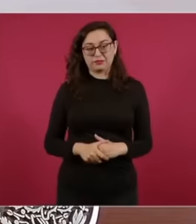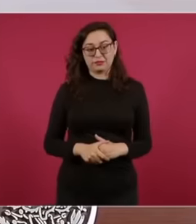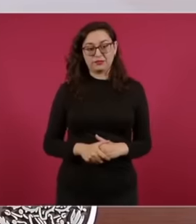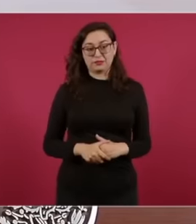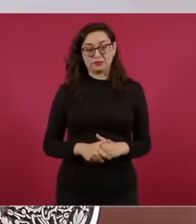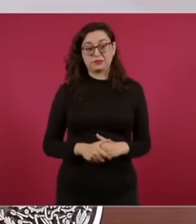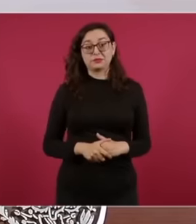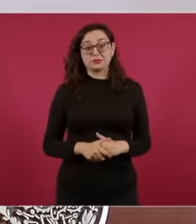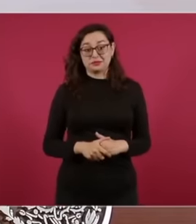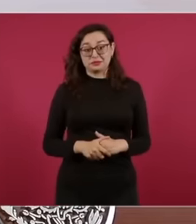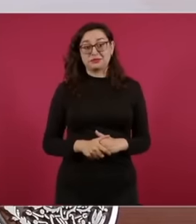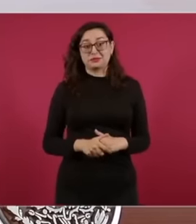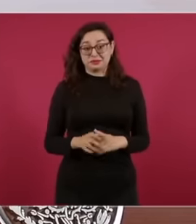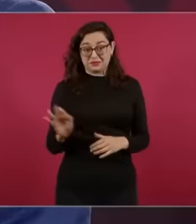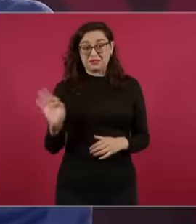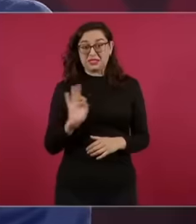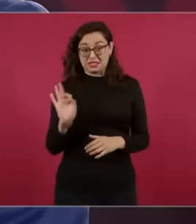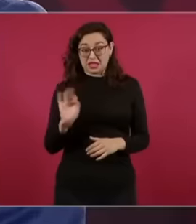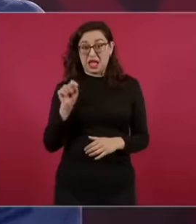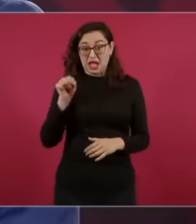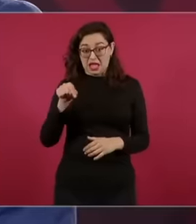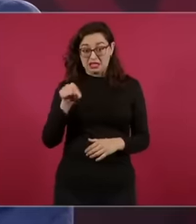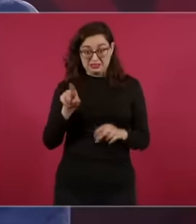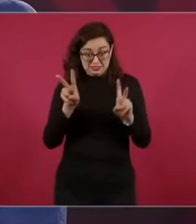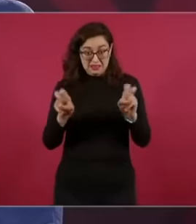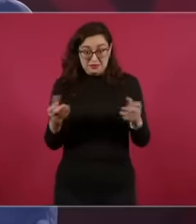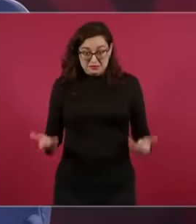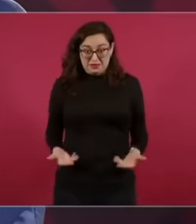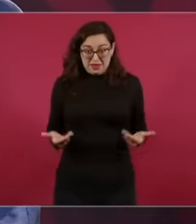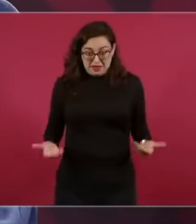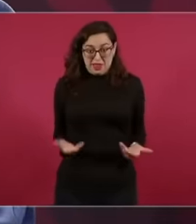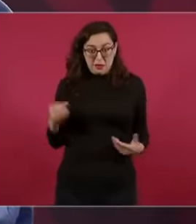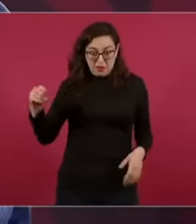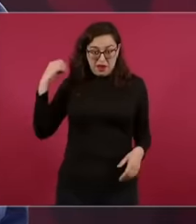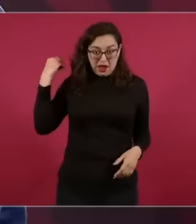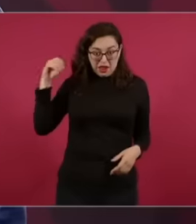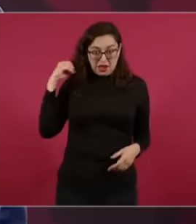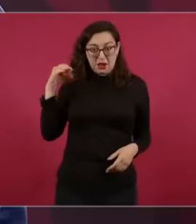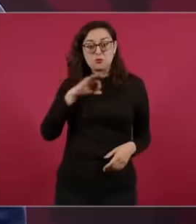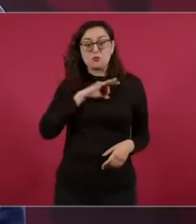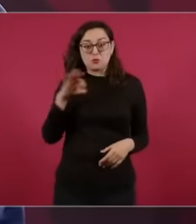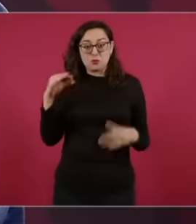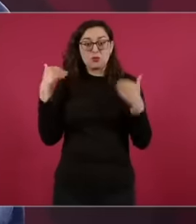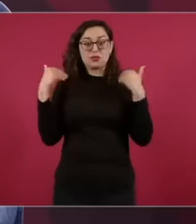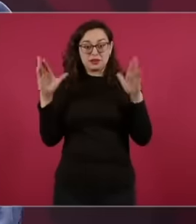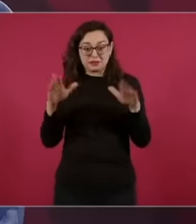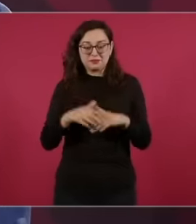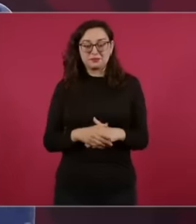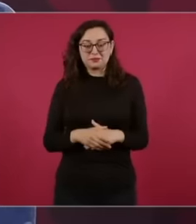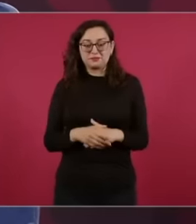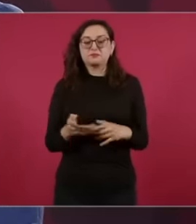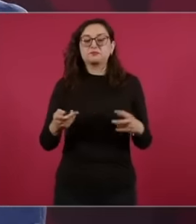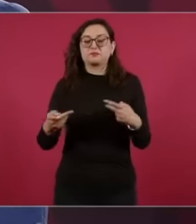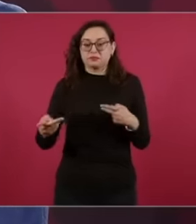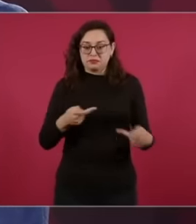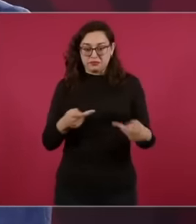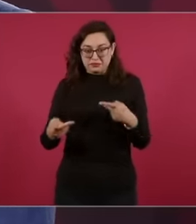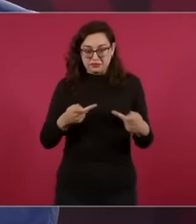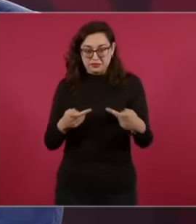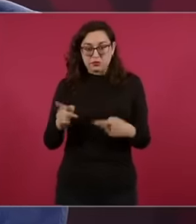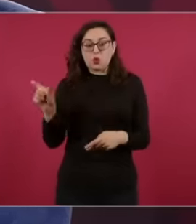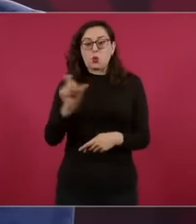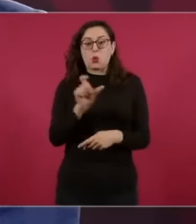se presente algo de la Guelaguetza, pero que se vayan preparando, les vamos a avisar con tiempo qué